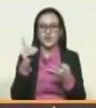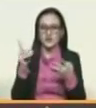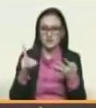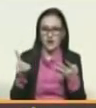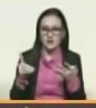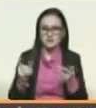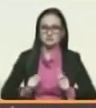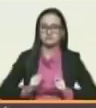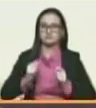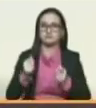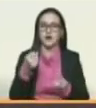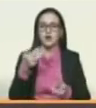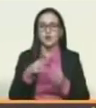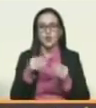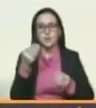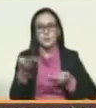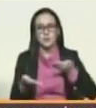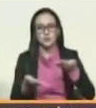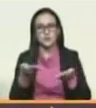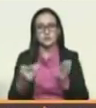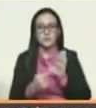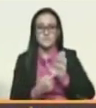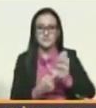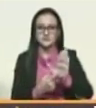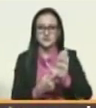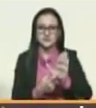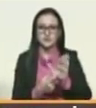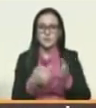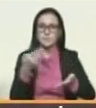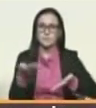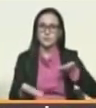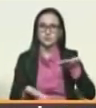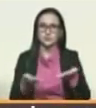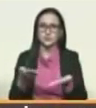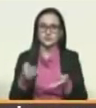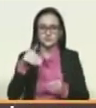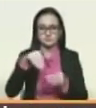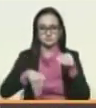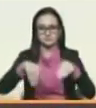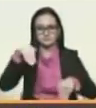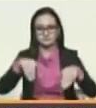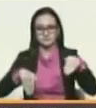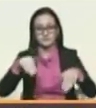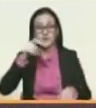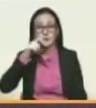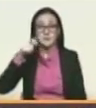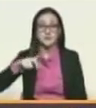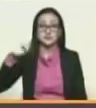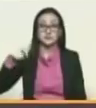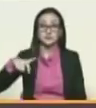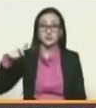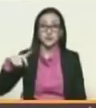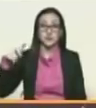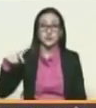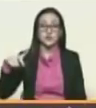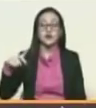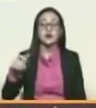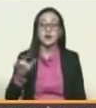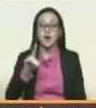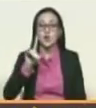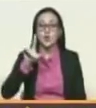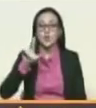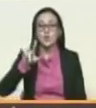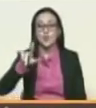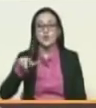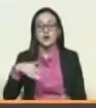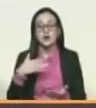la entrega de las postulaciones, la presentación de las postulaciones de sus candidatos y candidatas, que vamos a tener entre el lunes y el